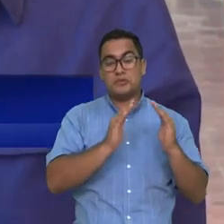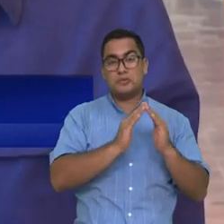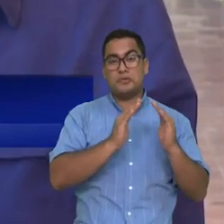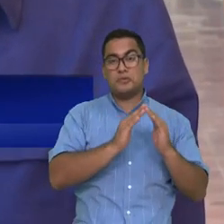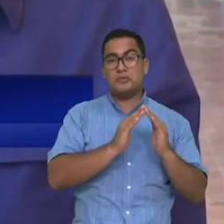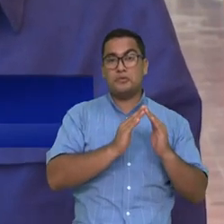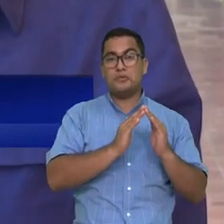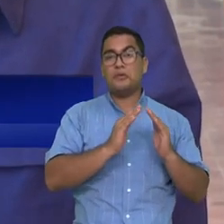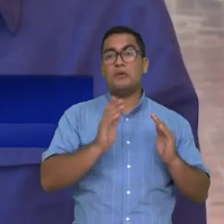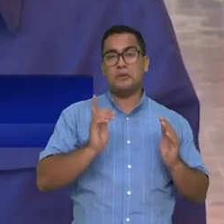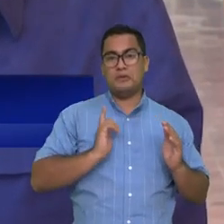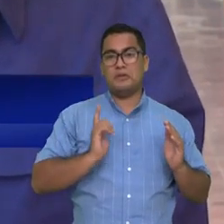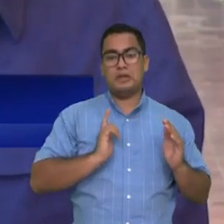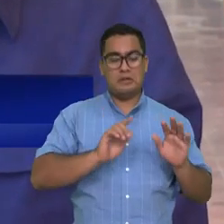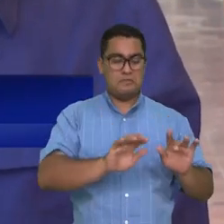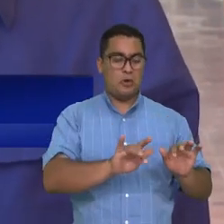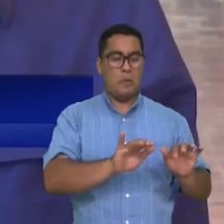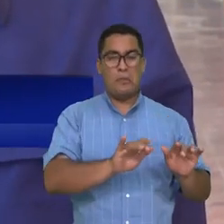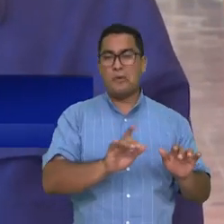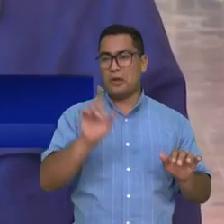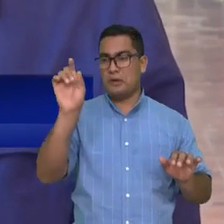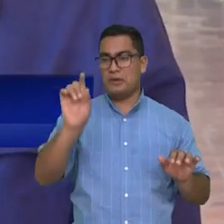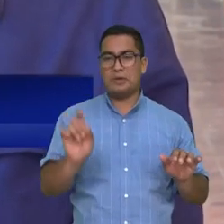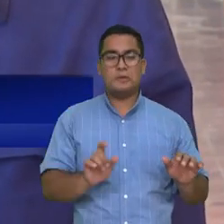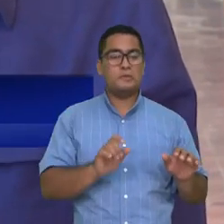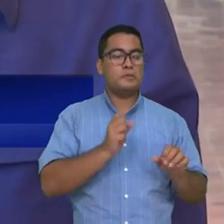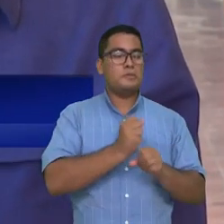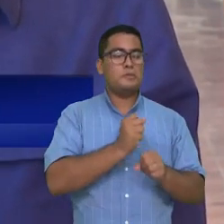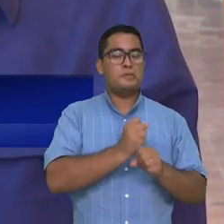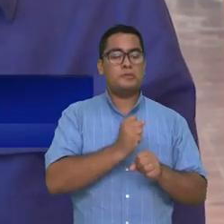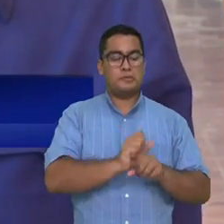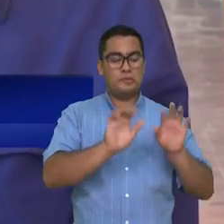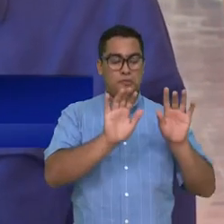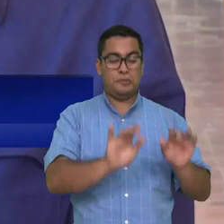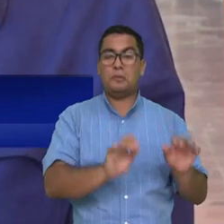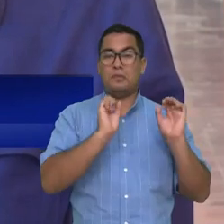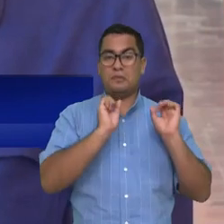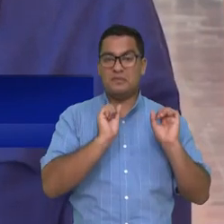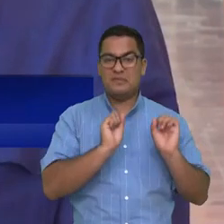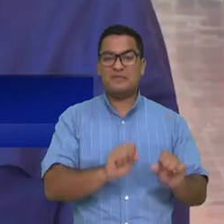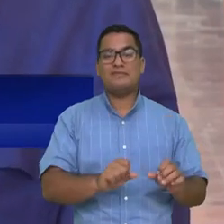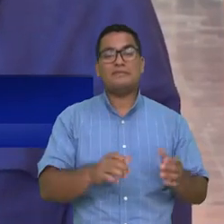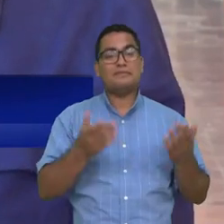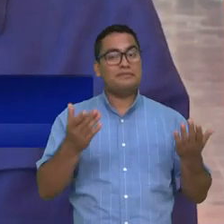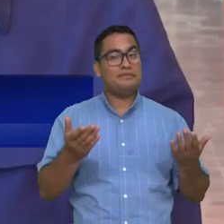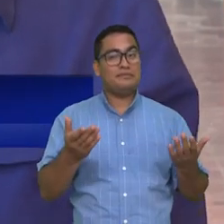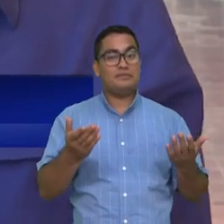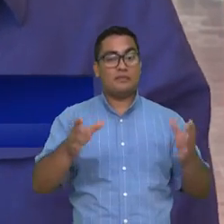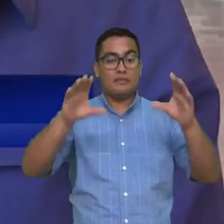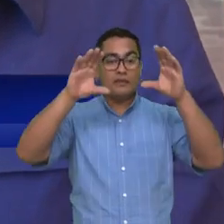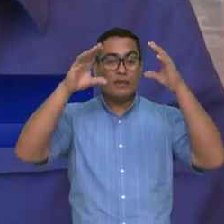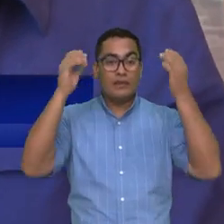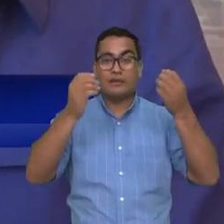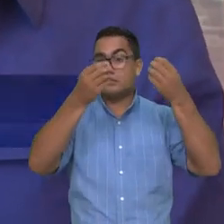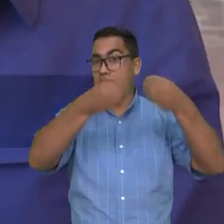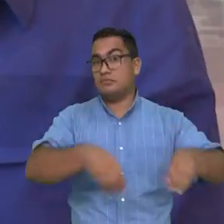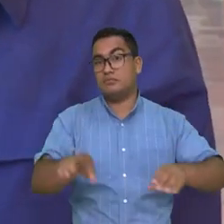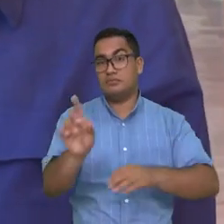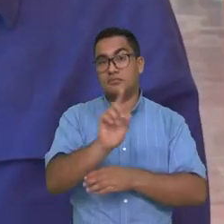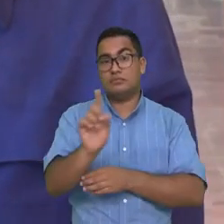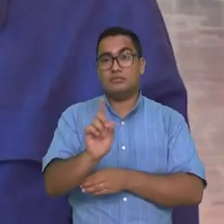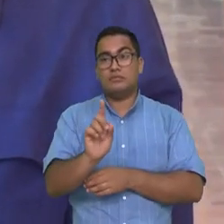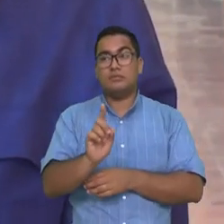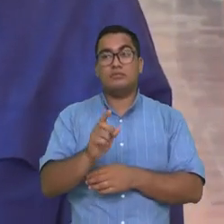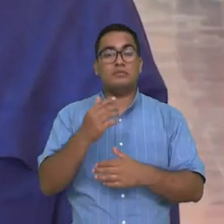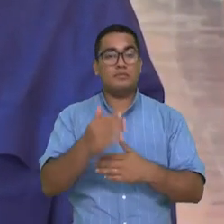hijos de ellos tienen condiciones, tienen internet, tienen computadora, entonces pueden, ellos están, ni no se está perdiendo clase tampoco, porque están